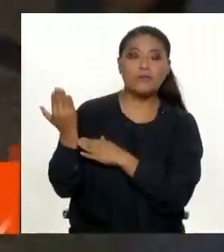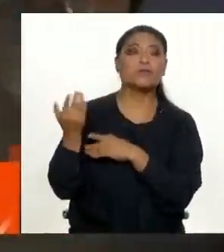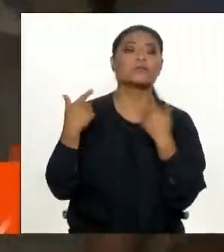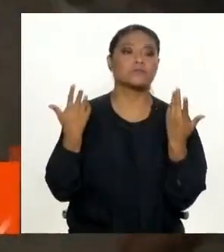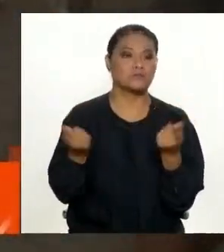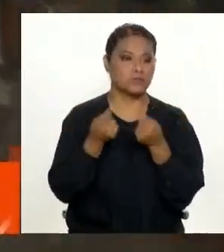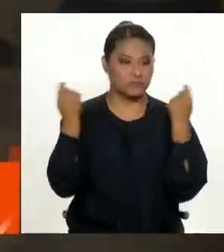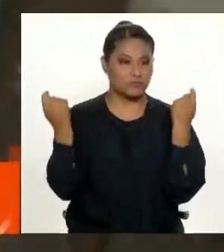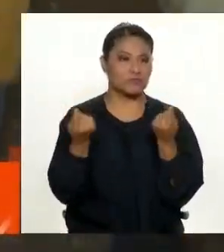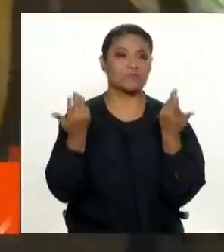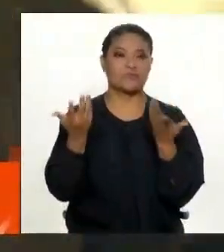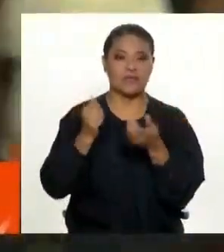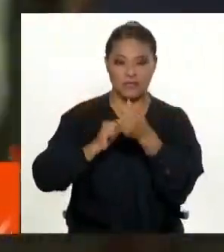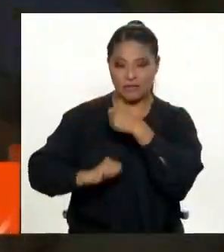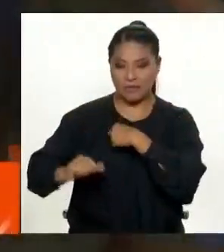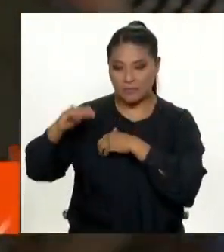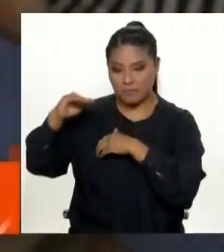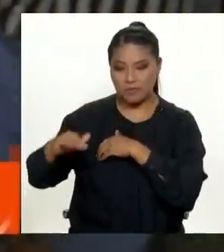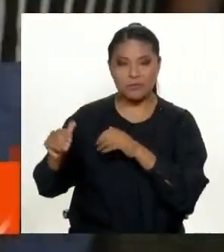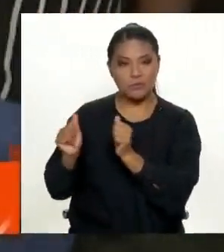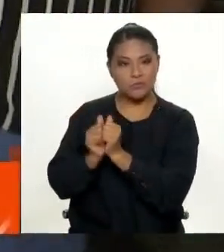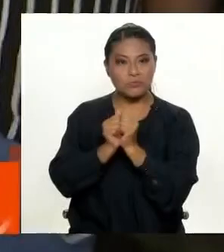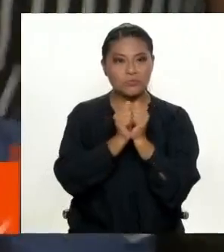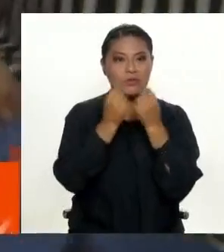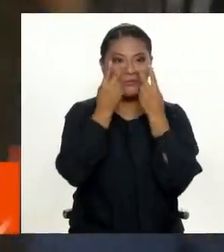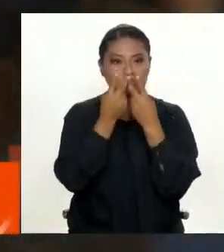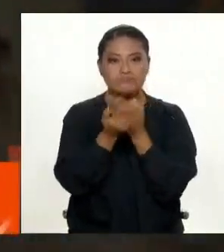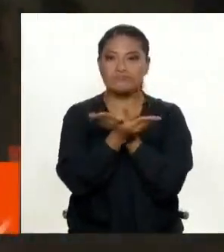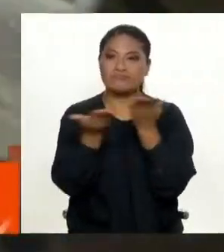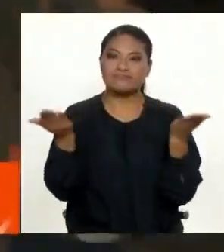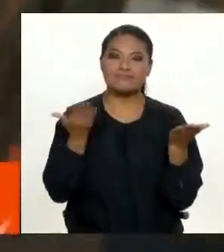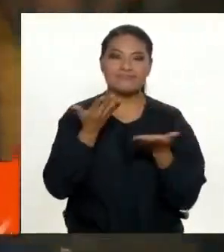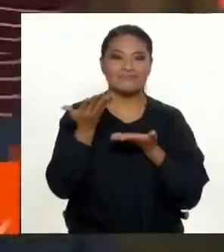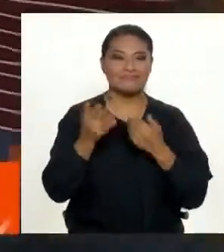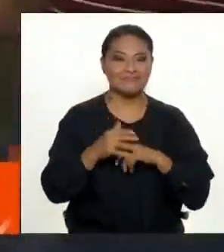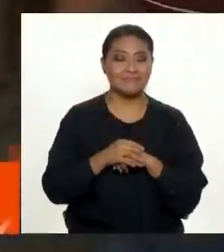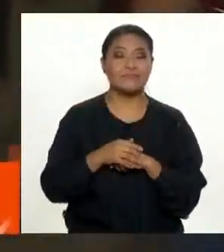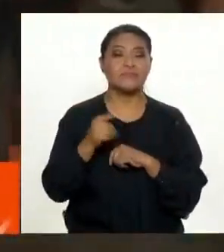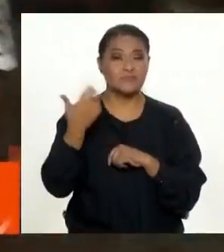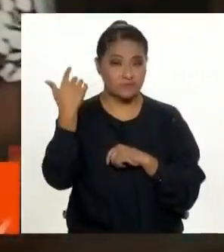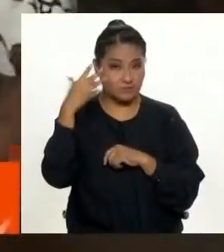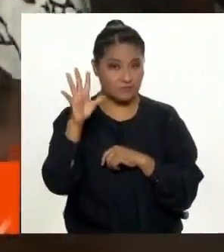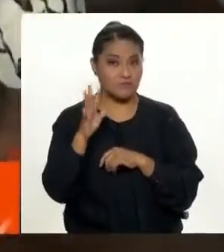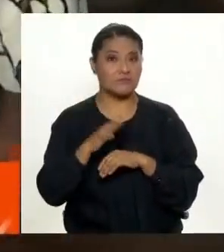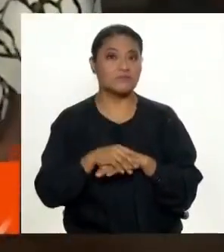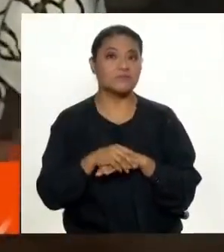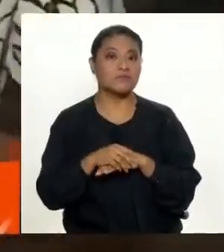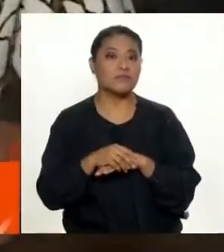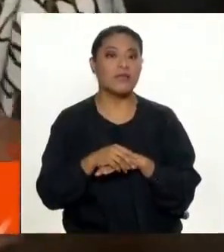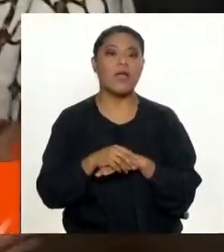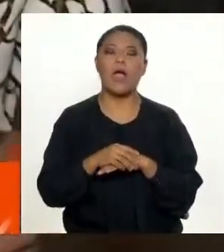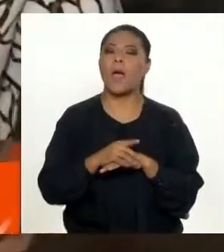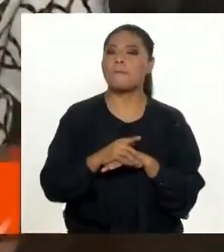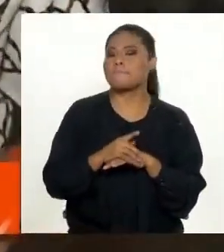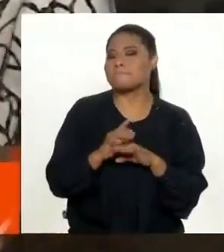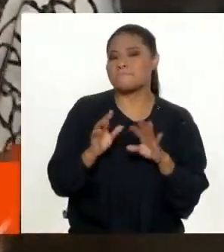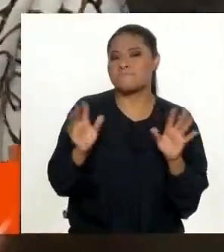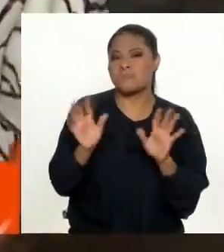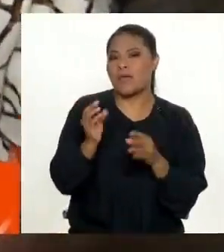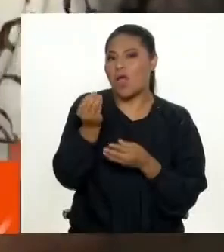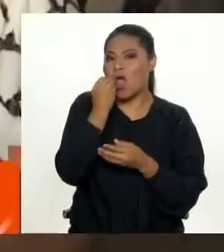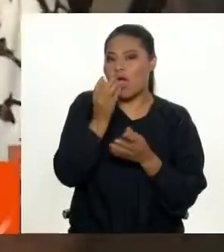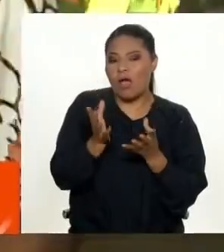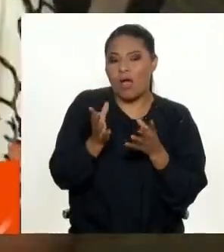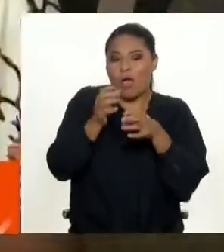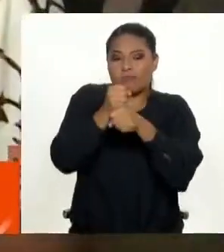Divertirse un rato, visualizar un poco el ambiente. ¿No probaste el juanoco todavía? Todavía no, es que más